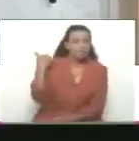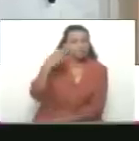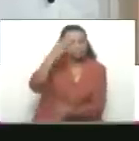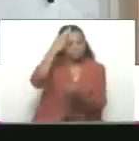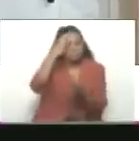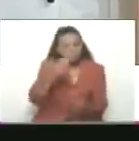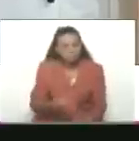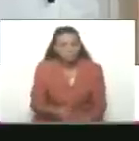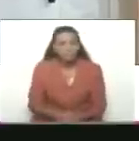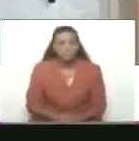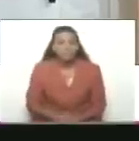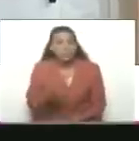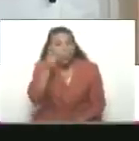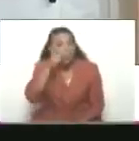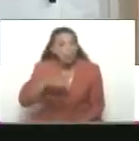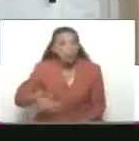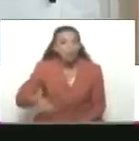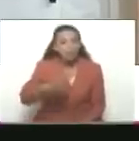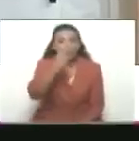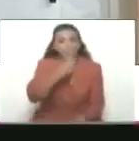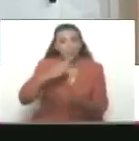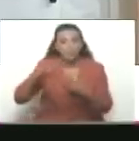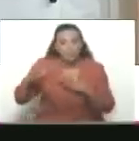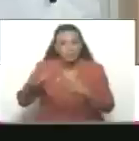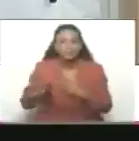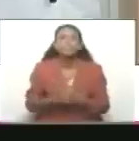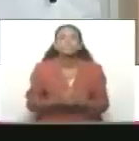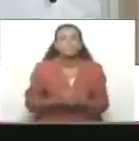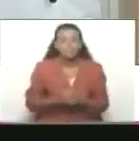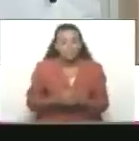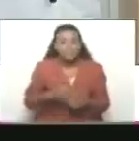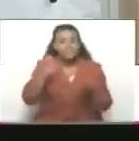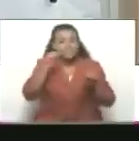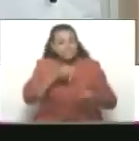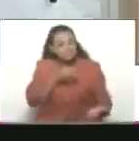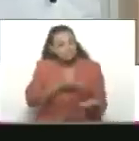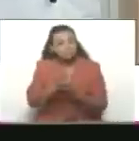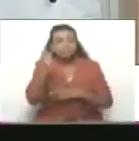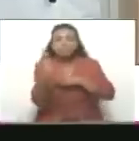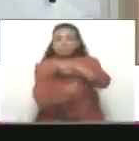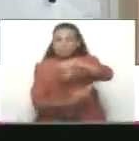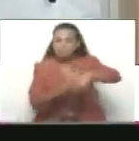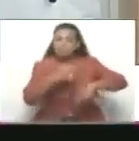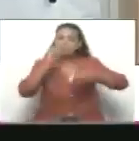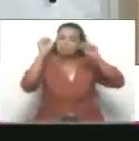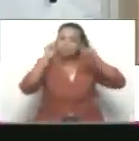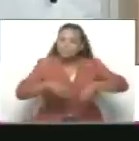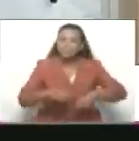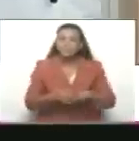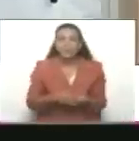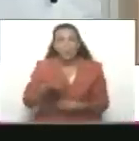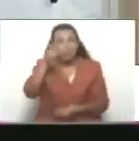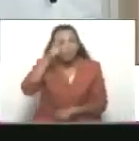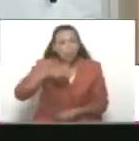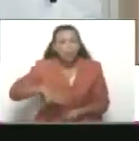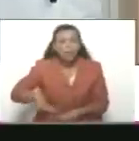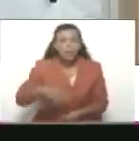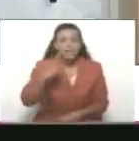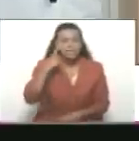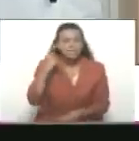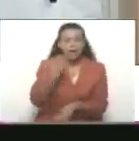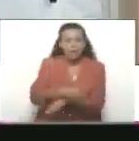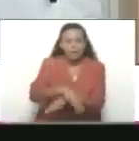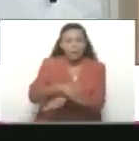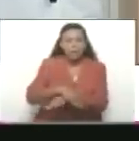esta palabra aquí está un pueblo comprometido un pueblo que sigue creyendo en la revolución un un pueblo como decían ahorita en la